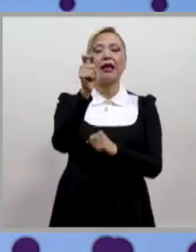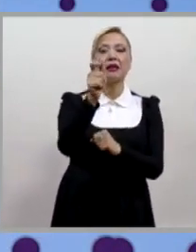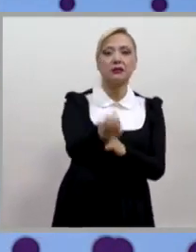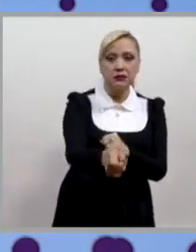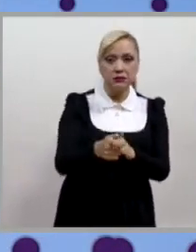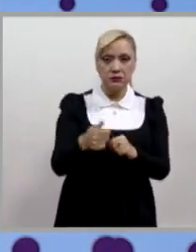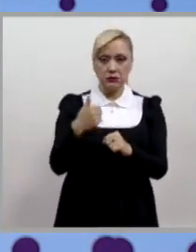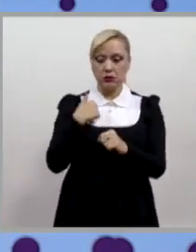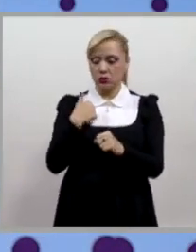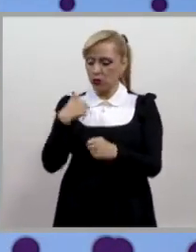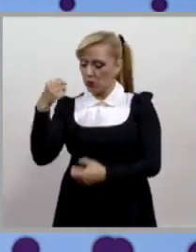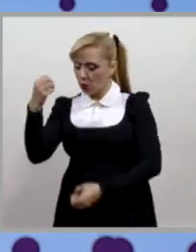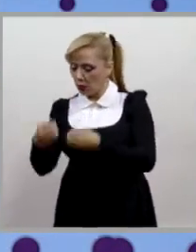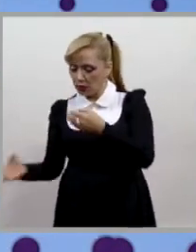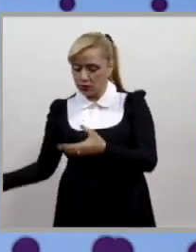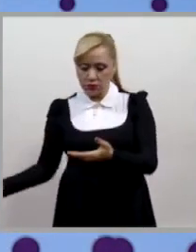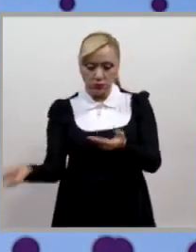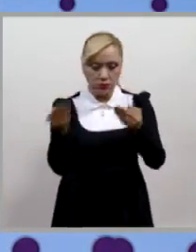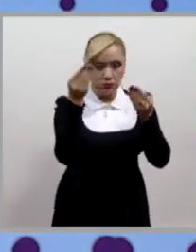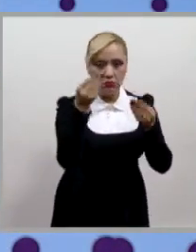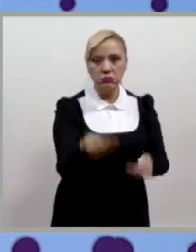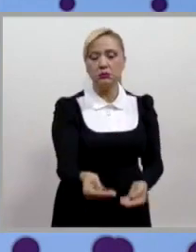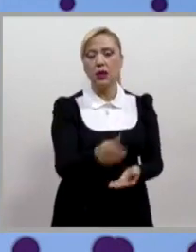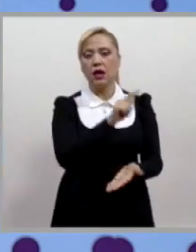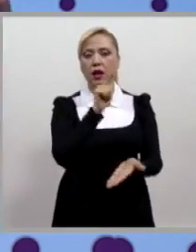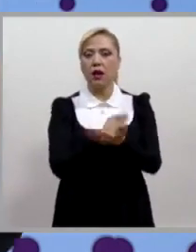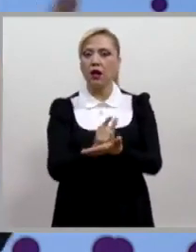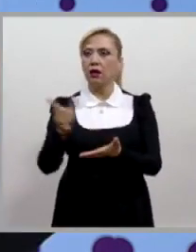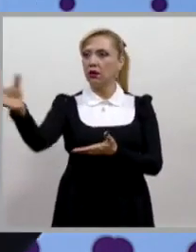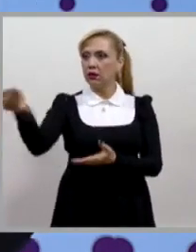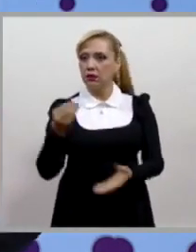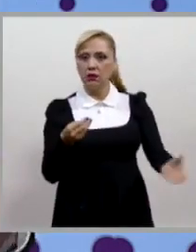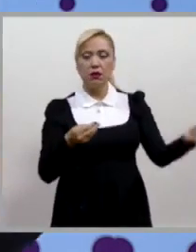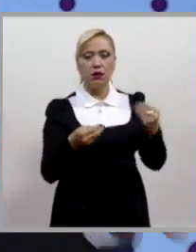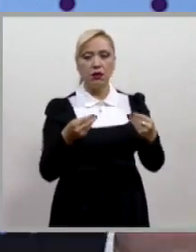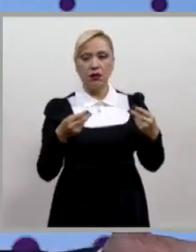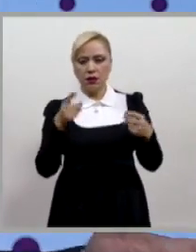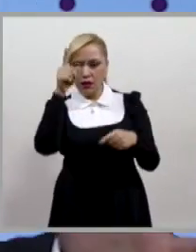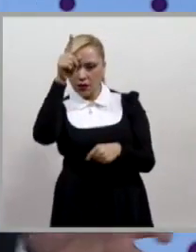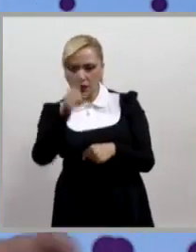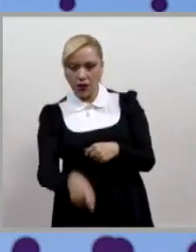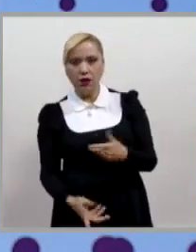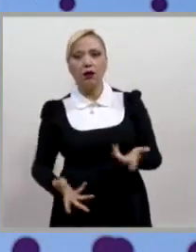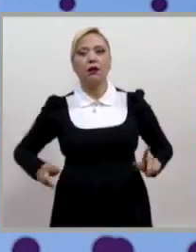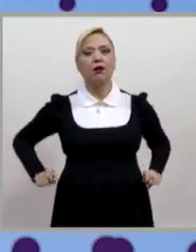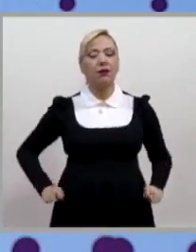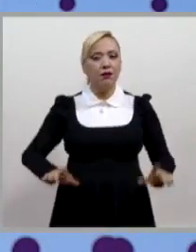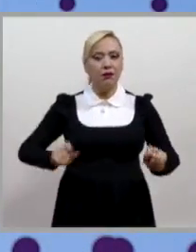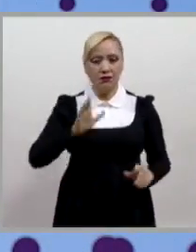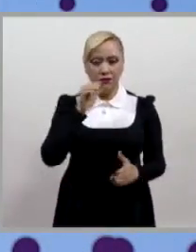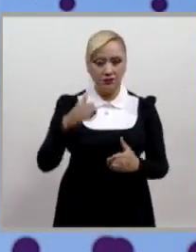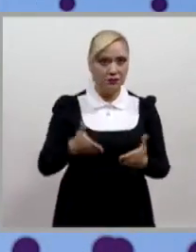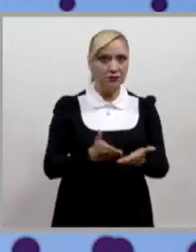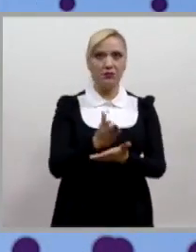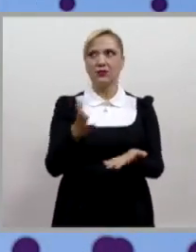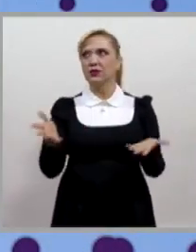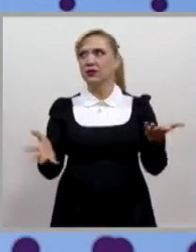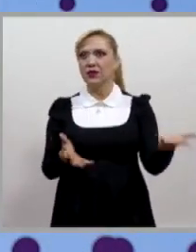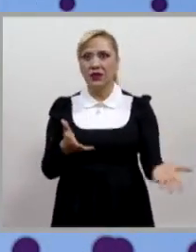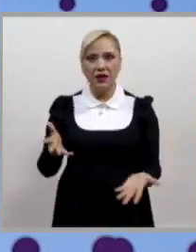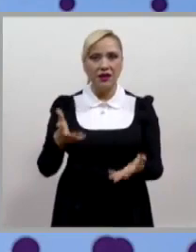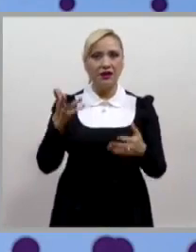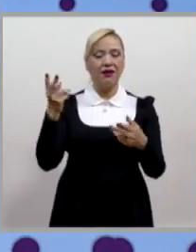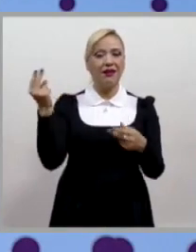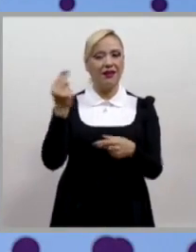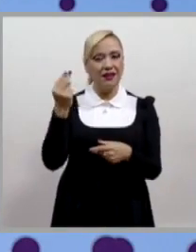parte procesal, en la parte sustantiva y en la parte de accesibilidad física, ¿no? Y por supuesto en la parte cultural. Entonces, estoy convencido, creo